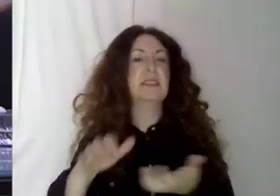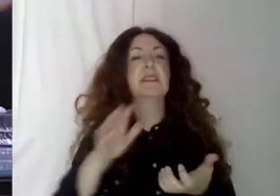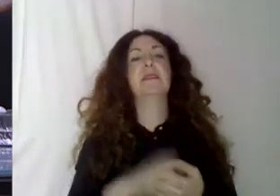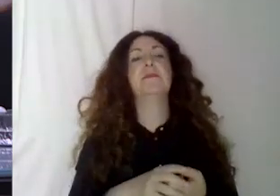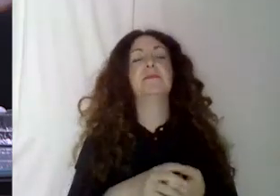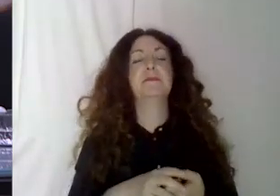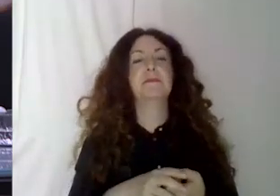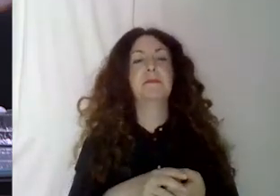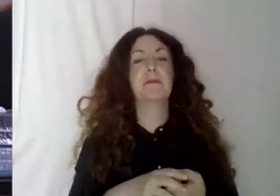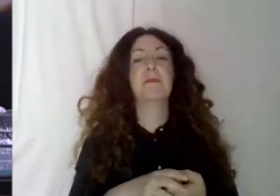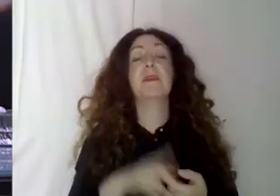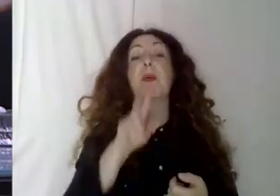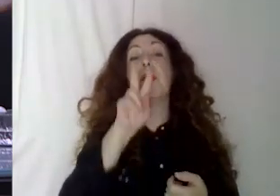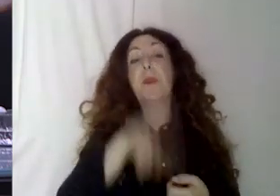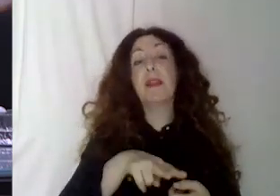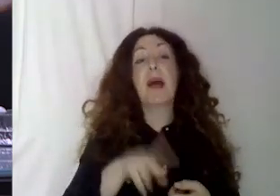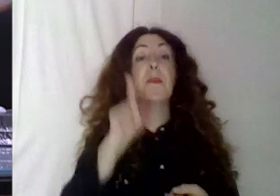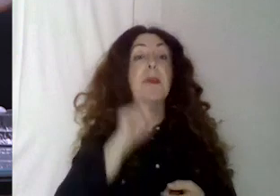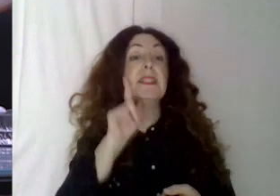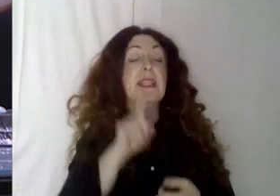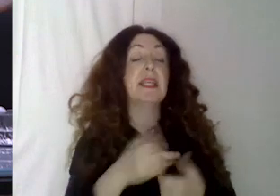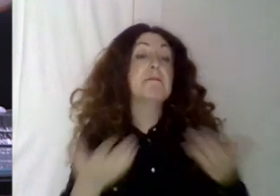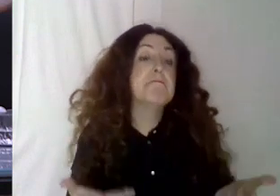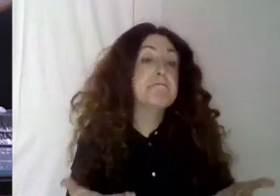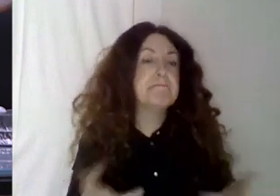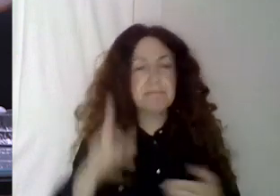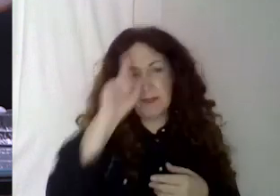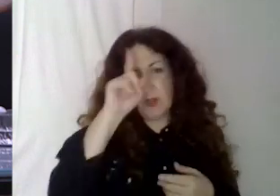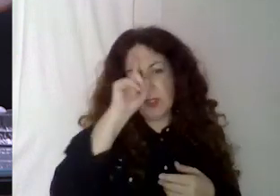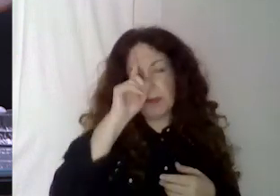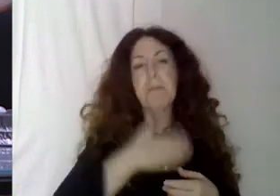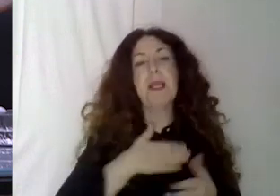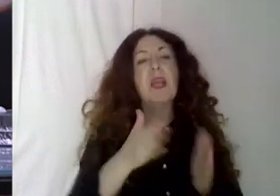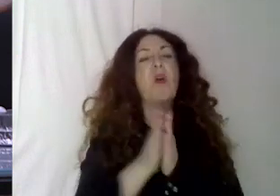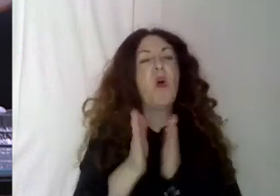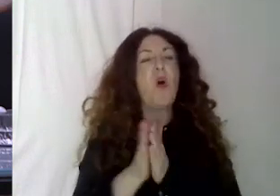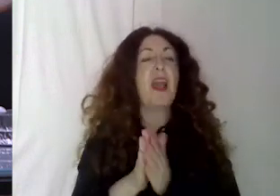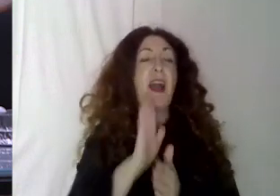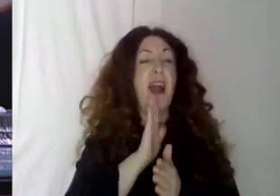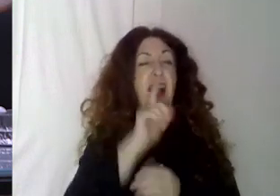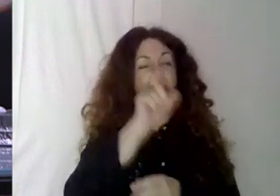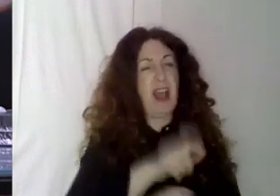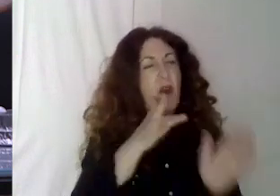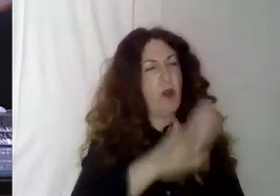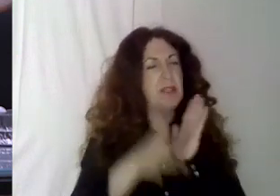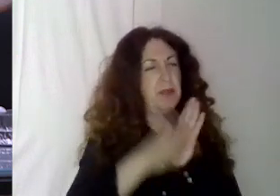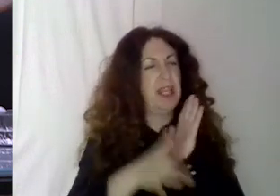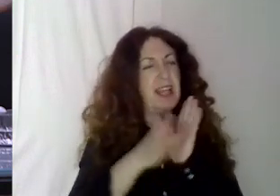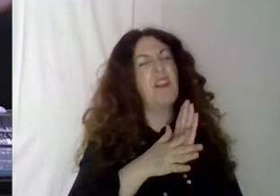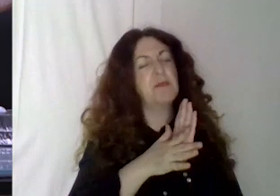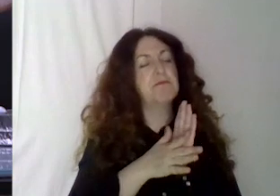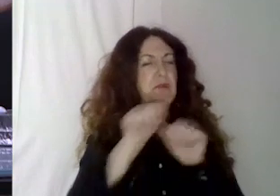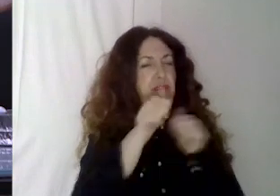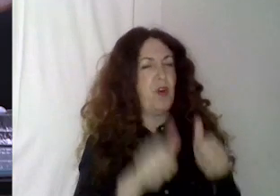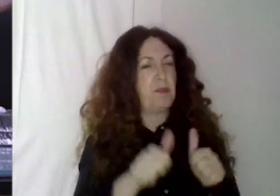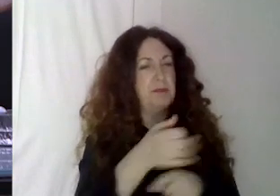mirando. Sobre este tema, además, hay un artículo también de los 60, parece que los 60 dieron mucho más discusión de la que siempre pensamos, de Laura